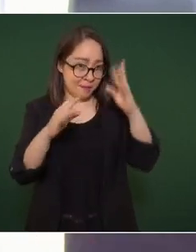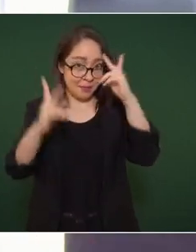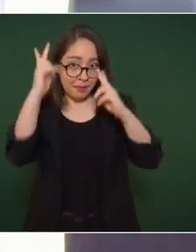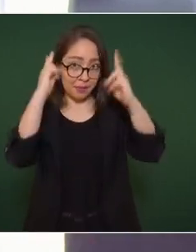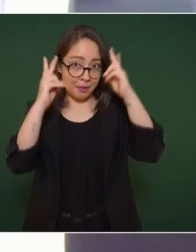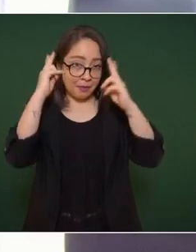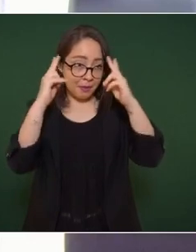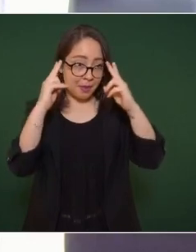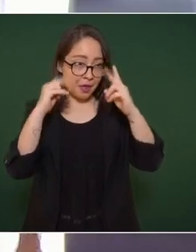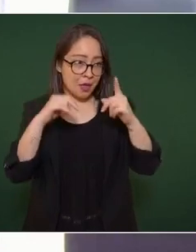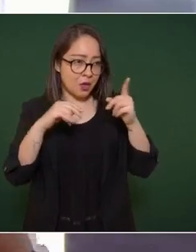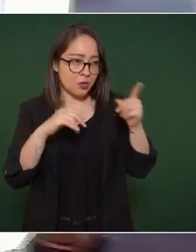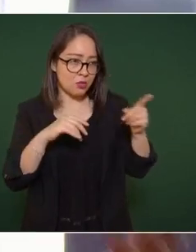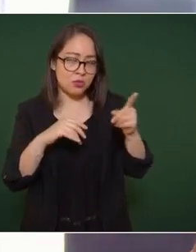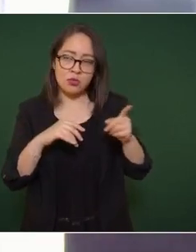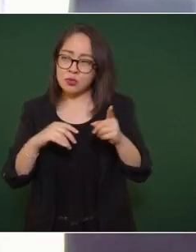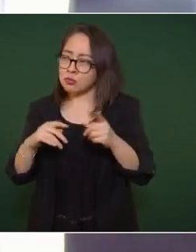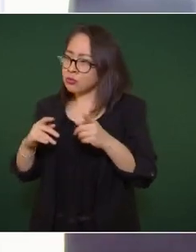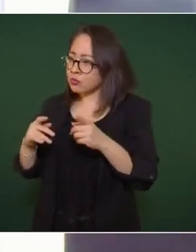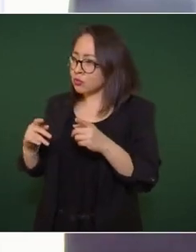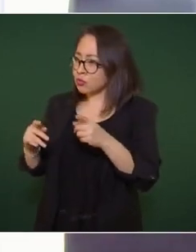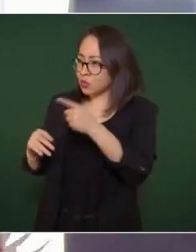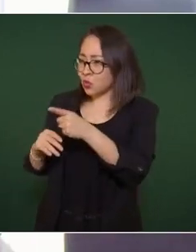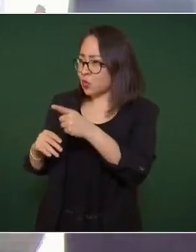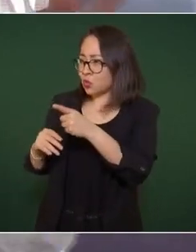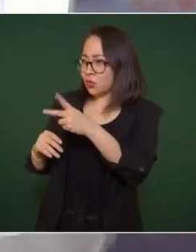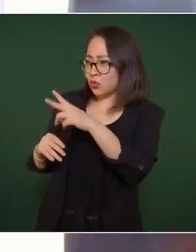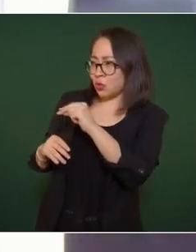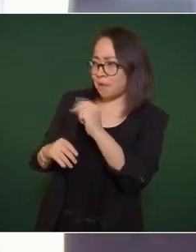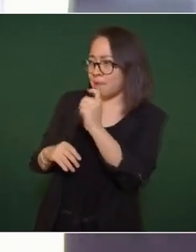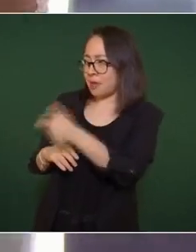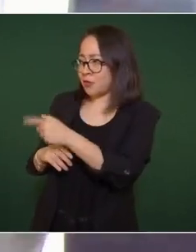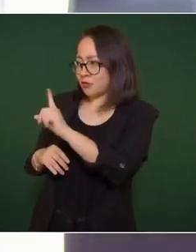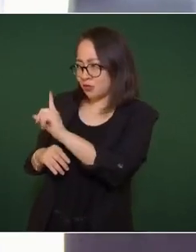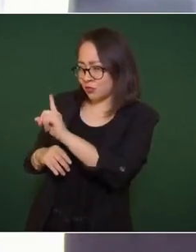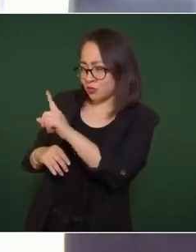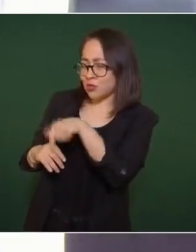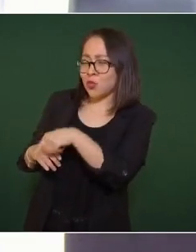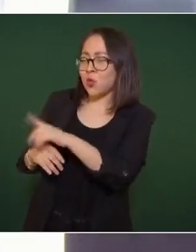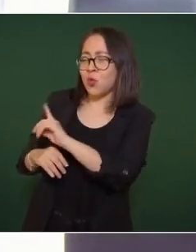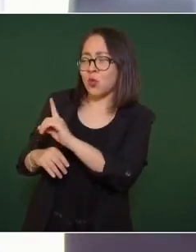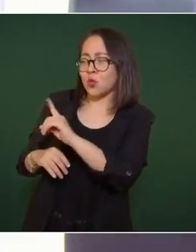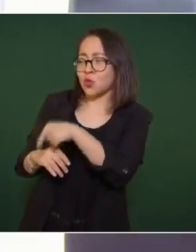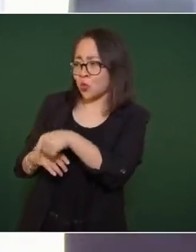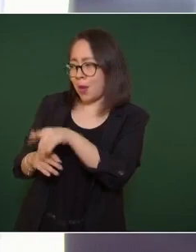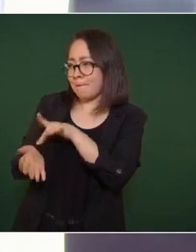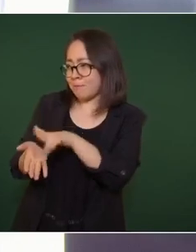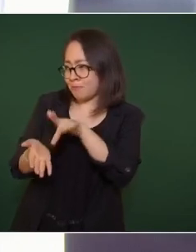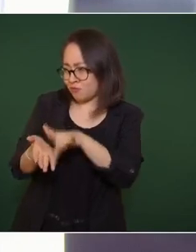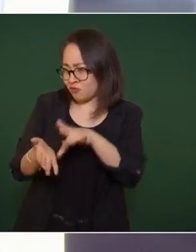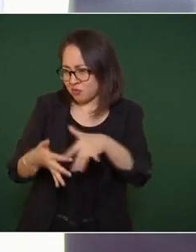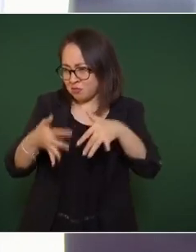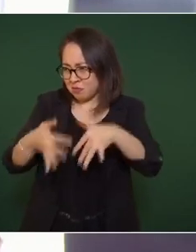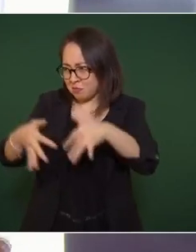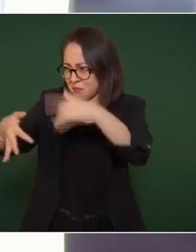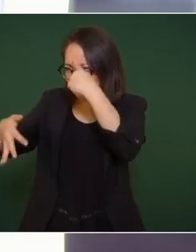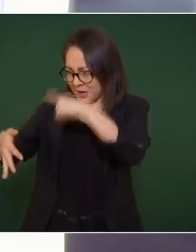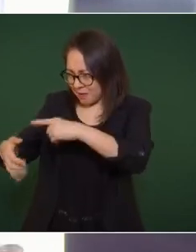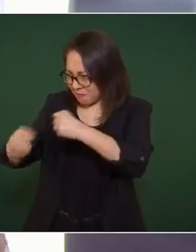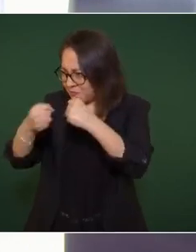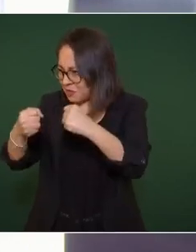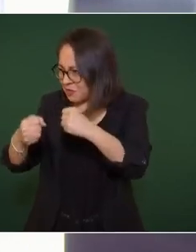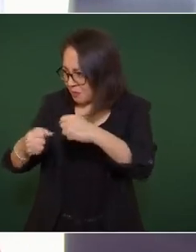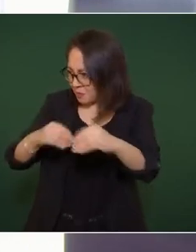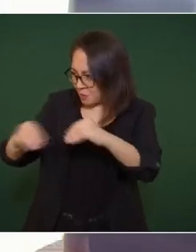le cobró a usted el corte, que le dijo que era su aportación al movimiento. En este tenor, señor presidente, y también aprovechando que